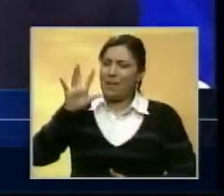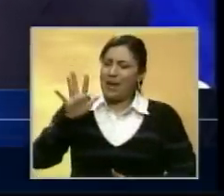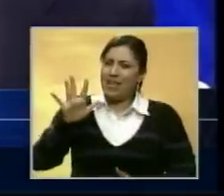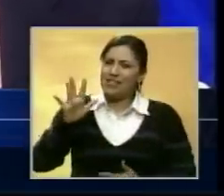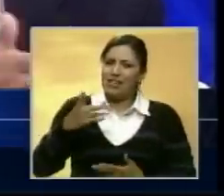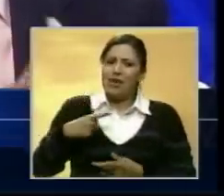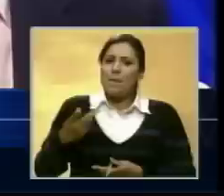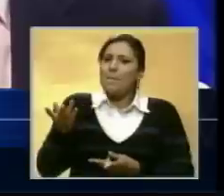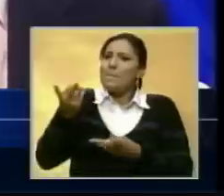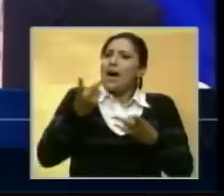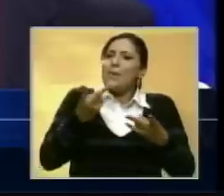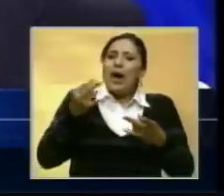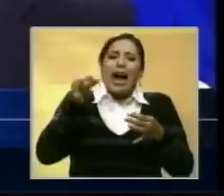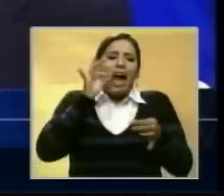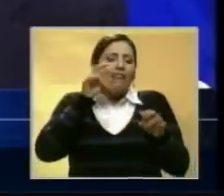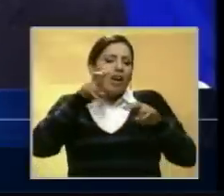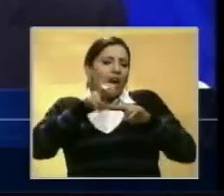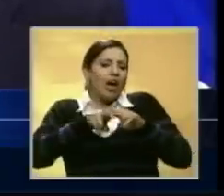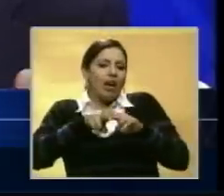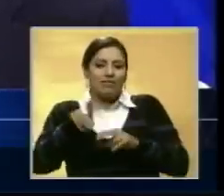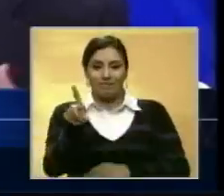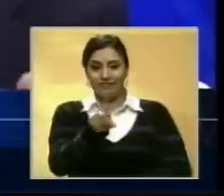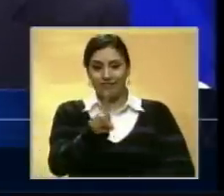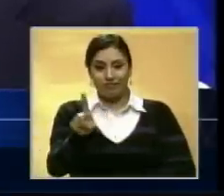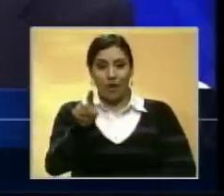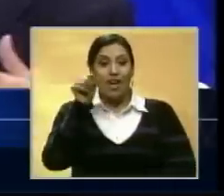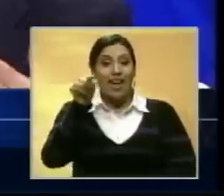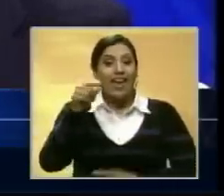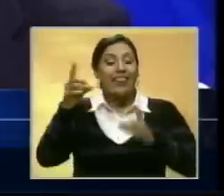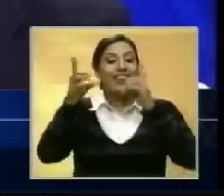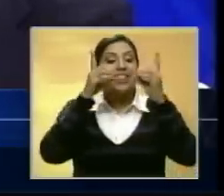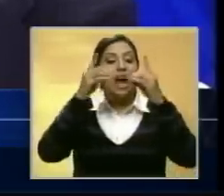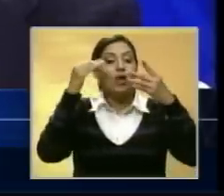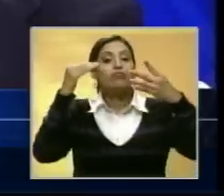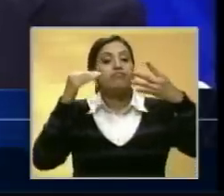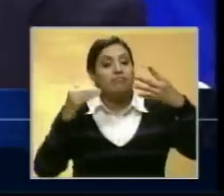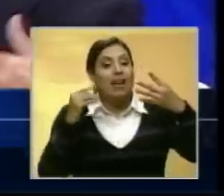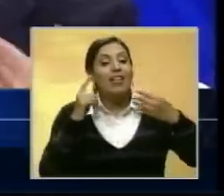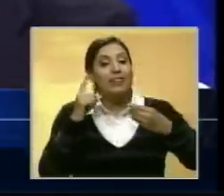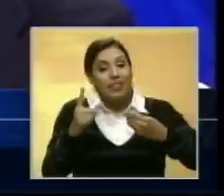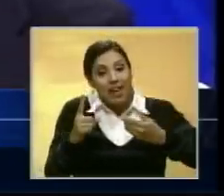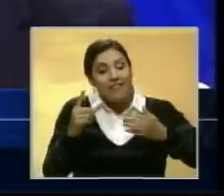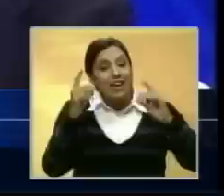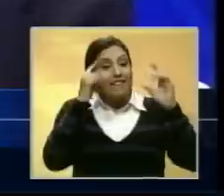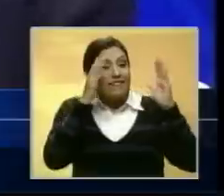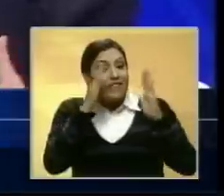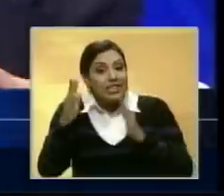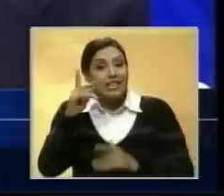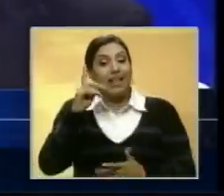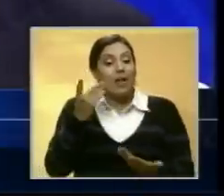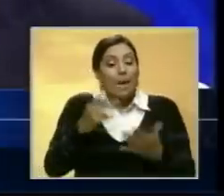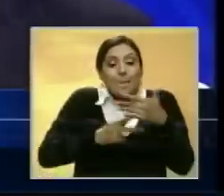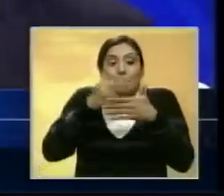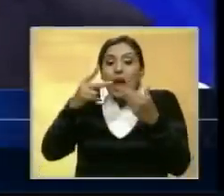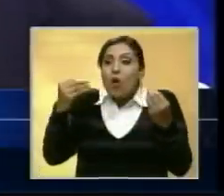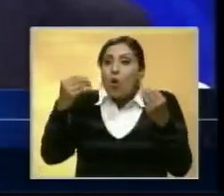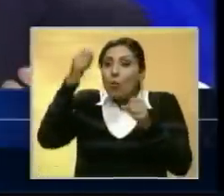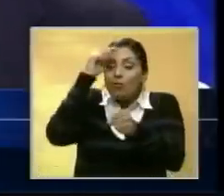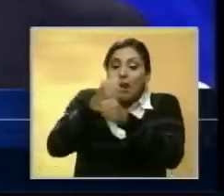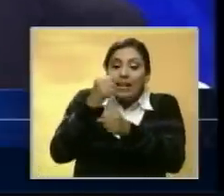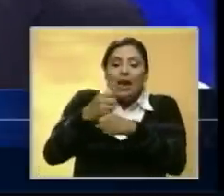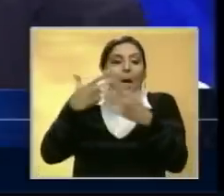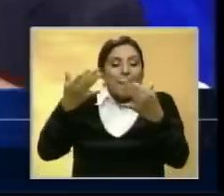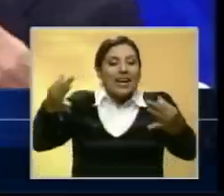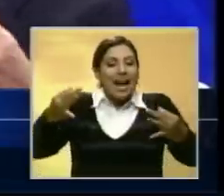a tomarnos un café en una esquina. No, el diálogo tiene que tener condiciones, tiene que tener una agenda, tiene que tener un plan de trabajo